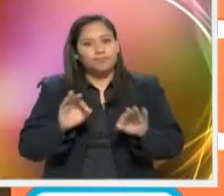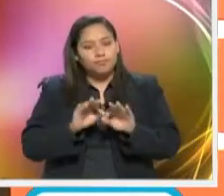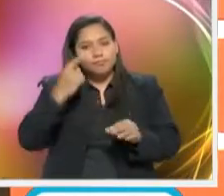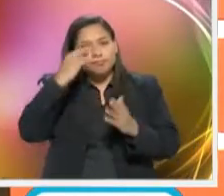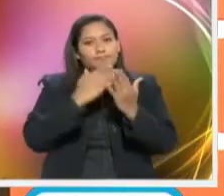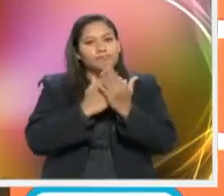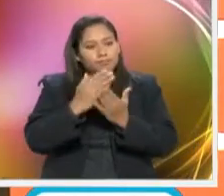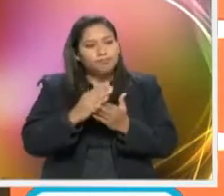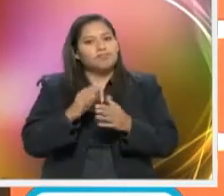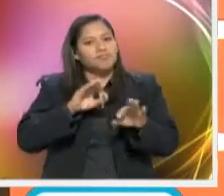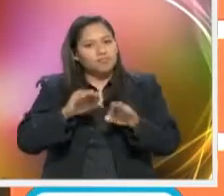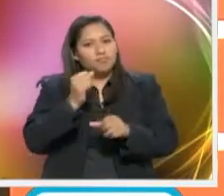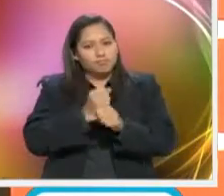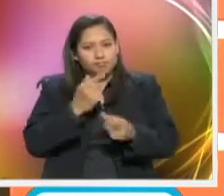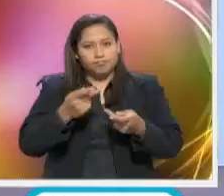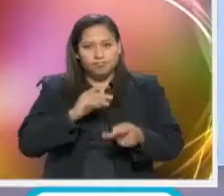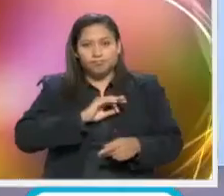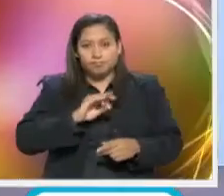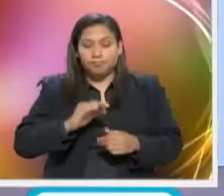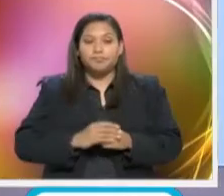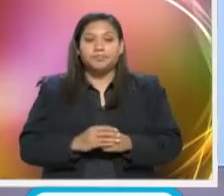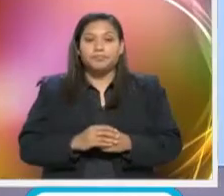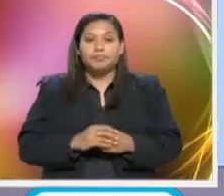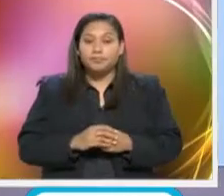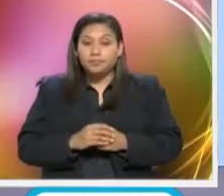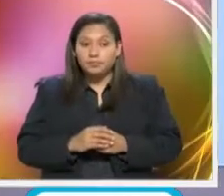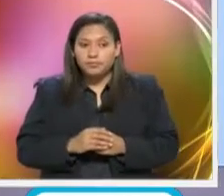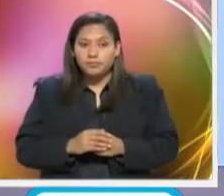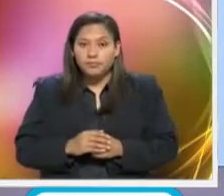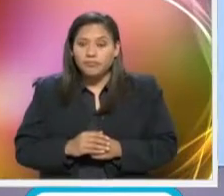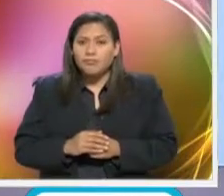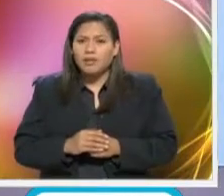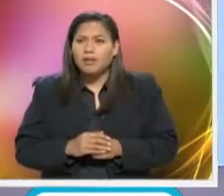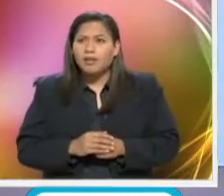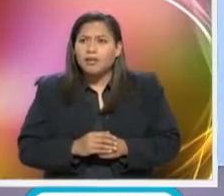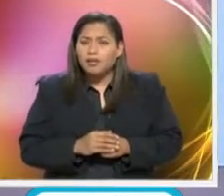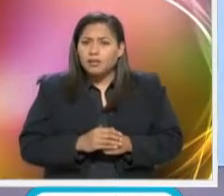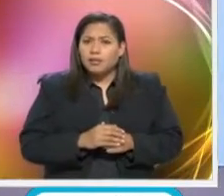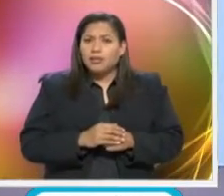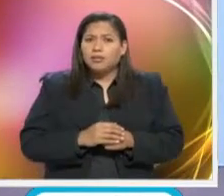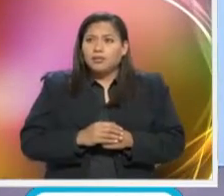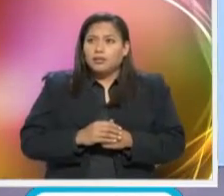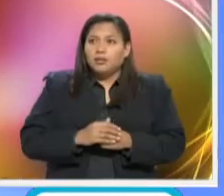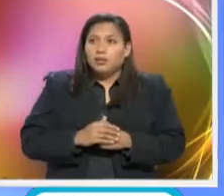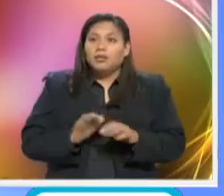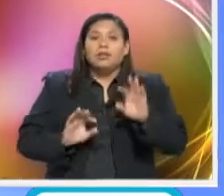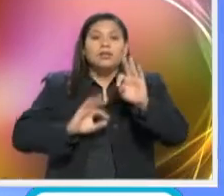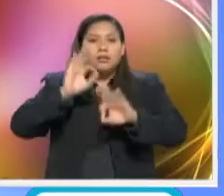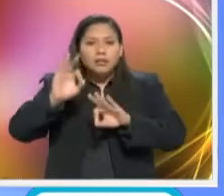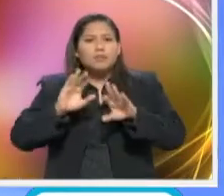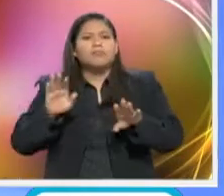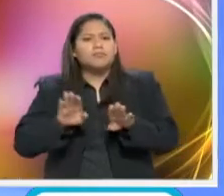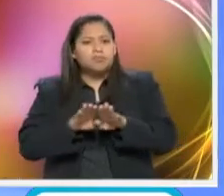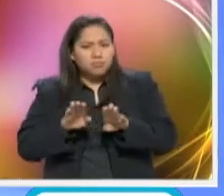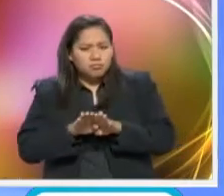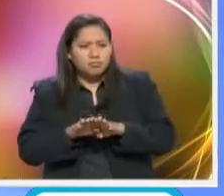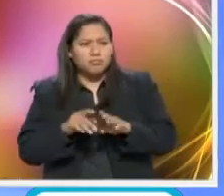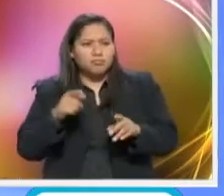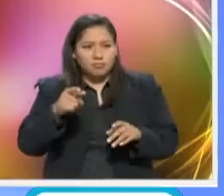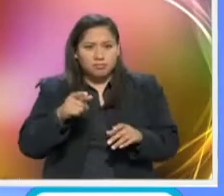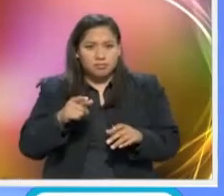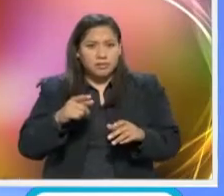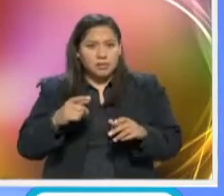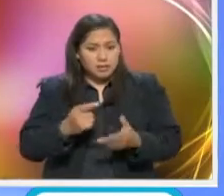avanzar en el desarrollo. Oye, ¿cómo debería ser entonces el tratamiento al final del día? ¿Eso en base a terapias de